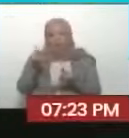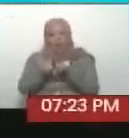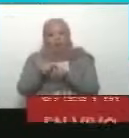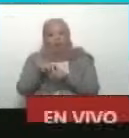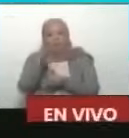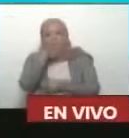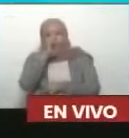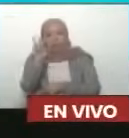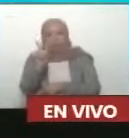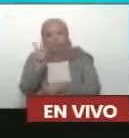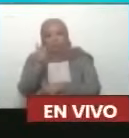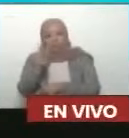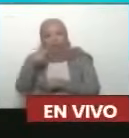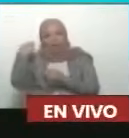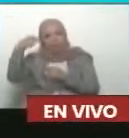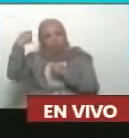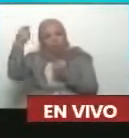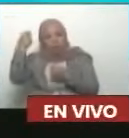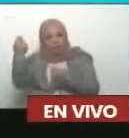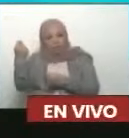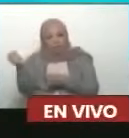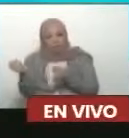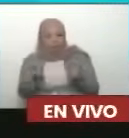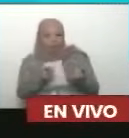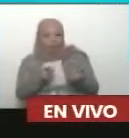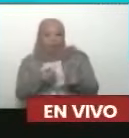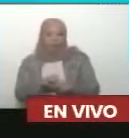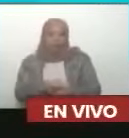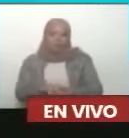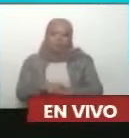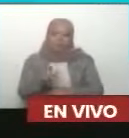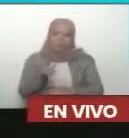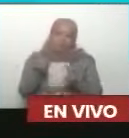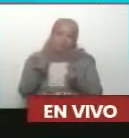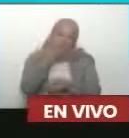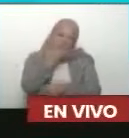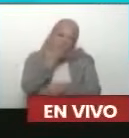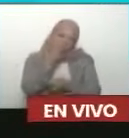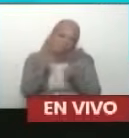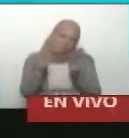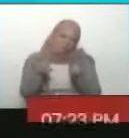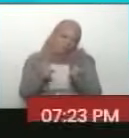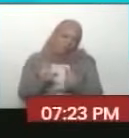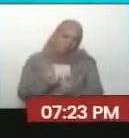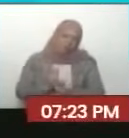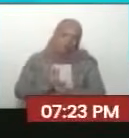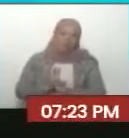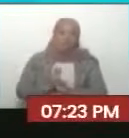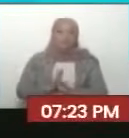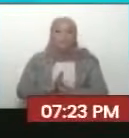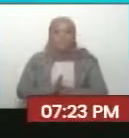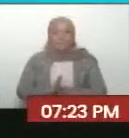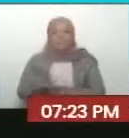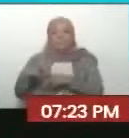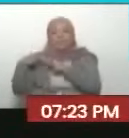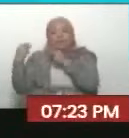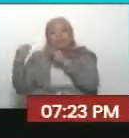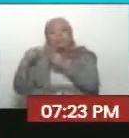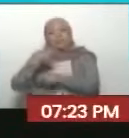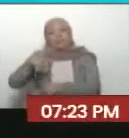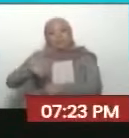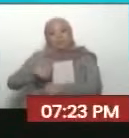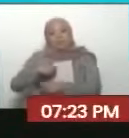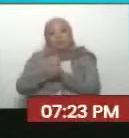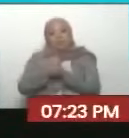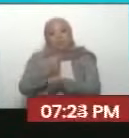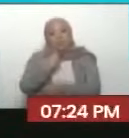No, de verdad uno se llena de mucho amor, amor renovado, esperanza renovada por nuestro país. Yo le